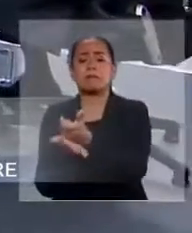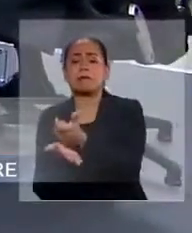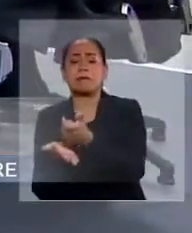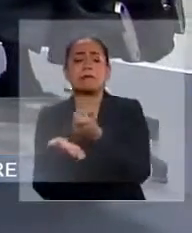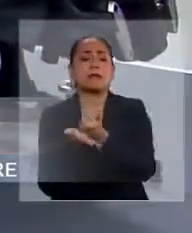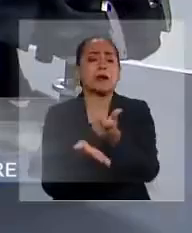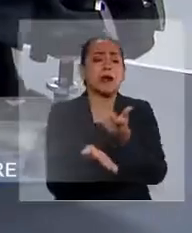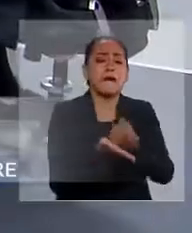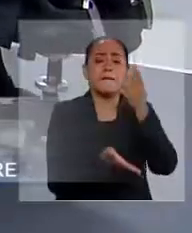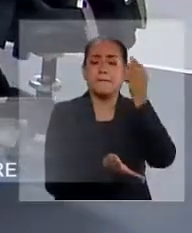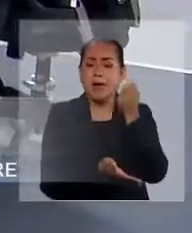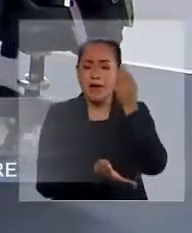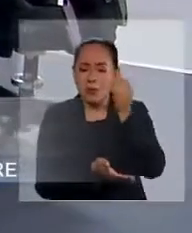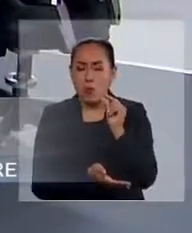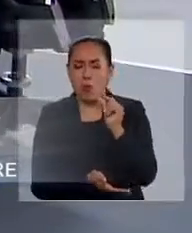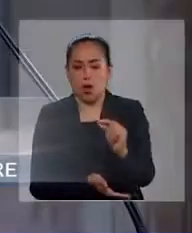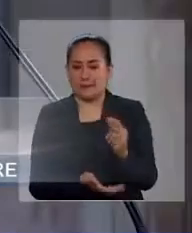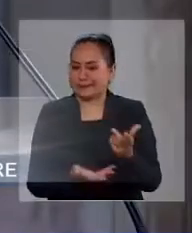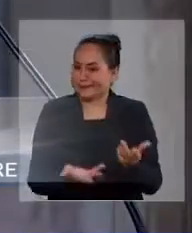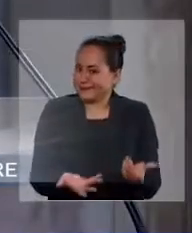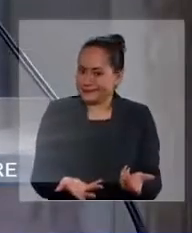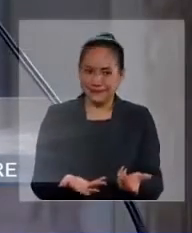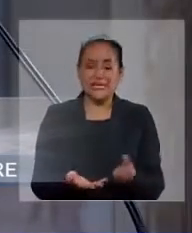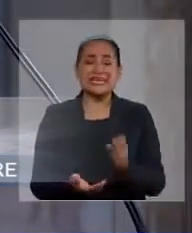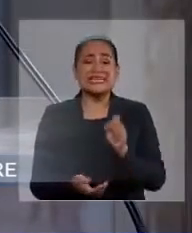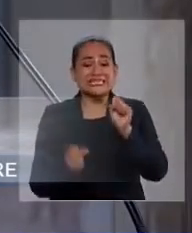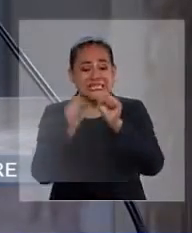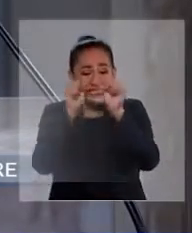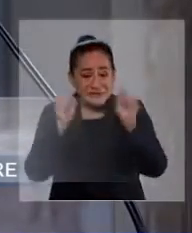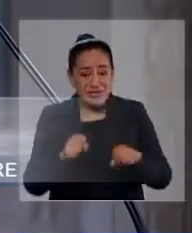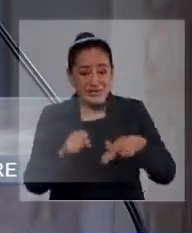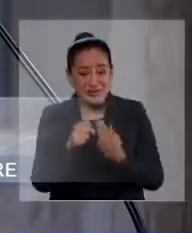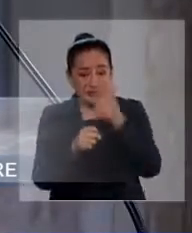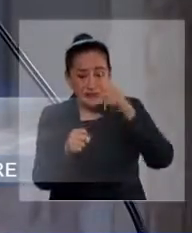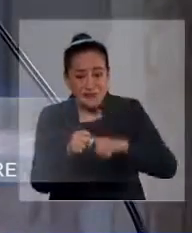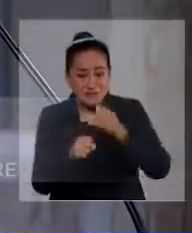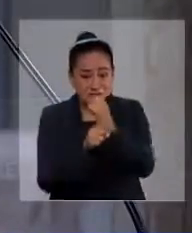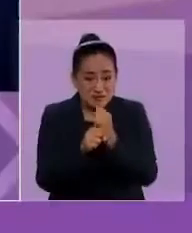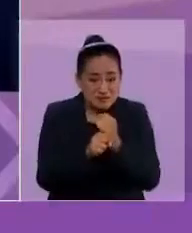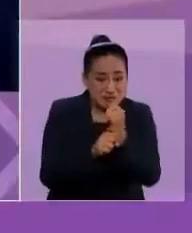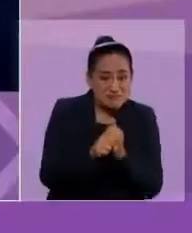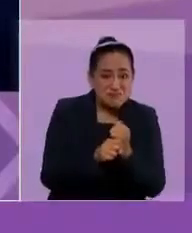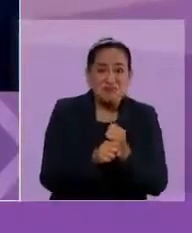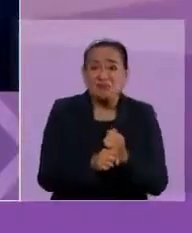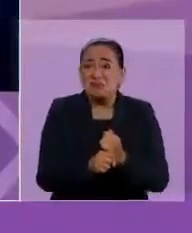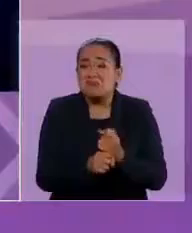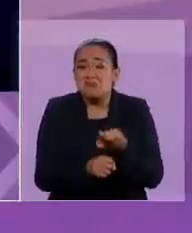ciudadanas y ciudadanos que vieron el evento al menos un minuto. Notivisión.